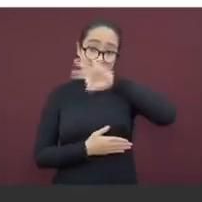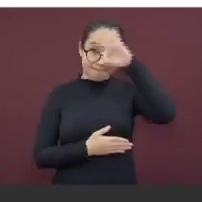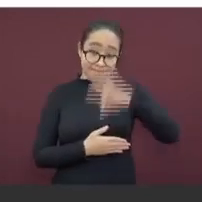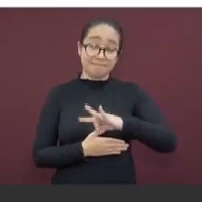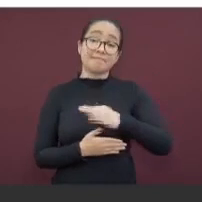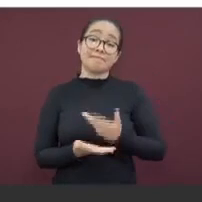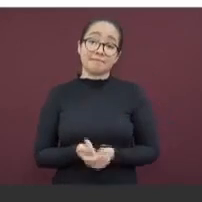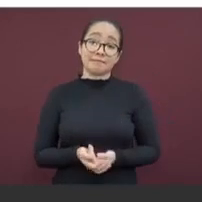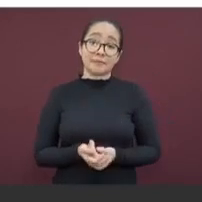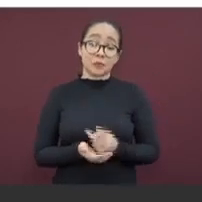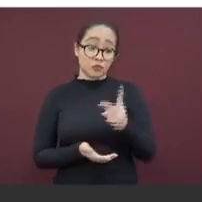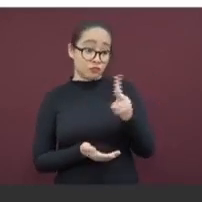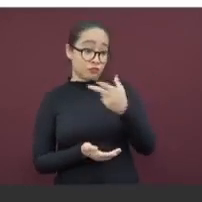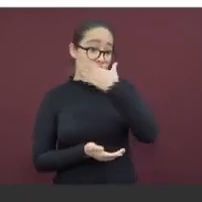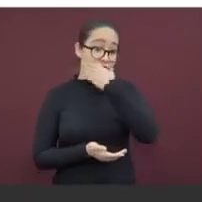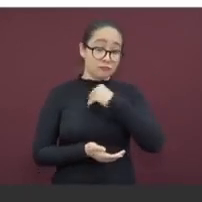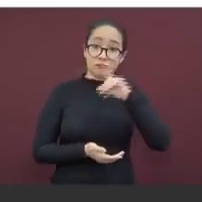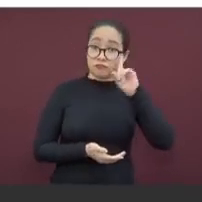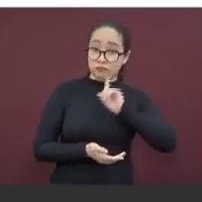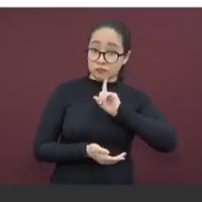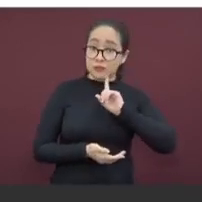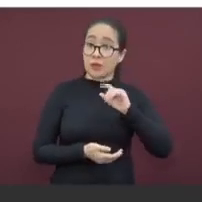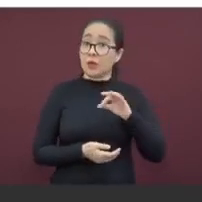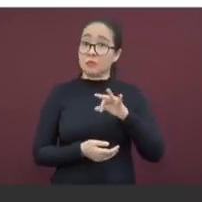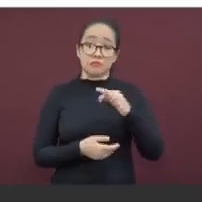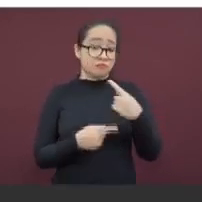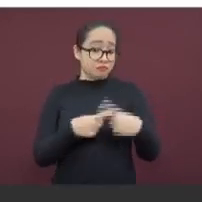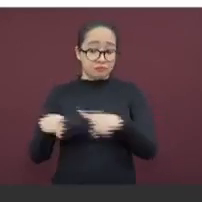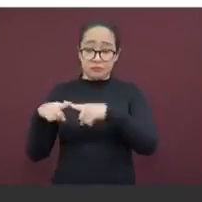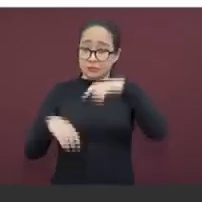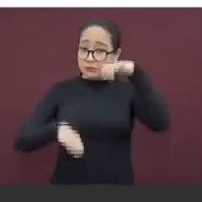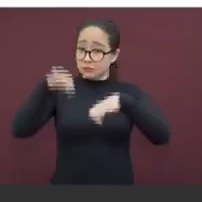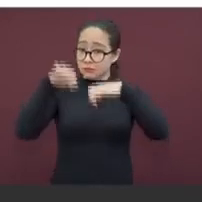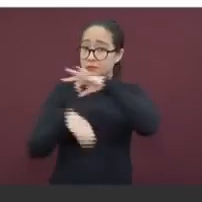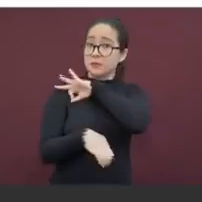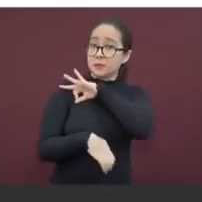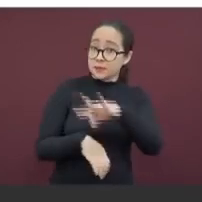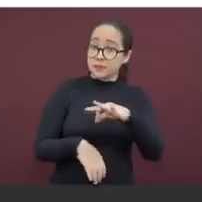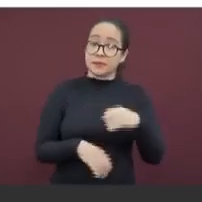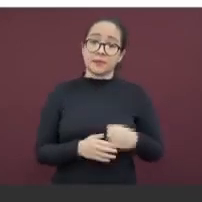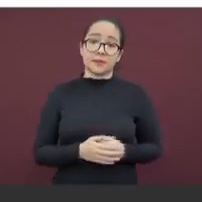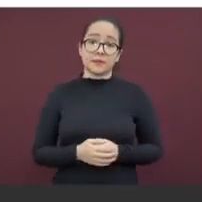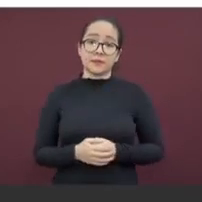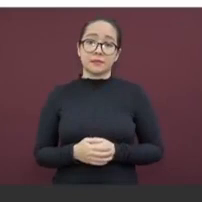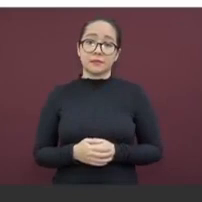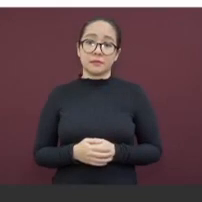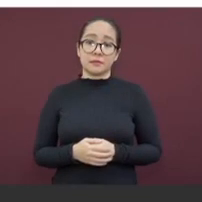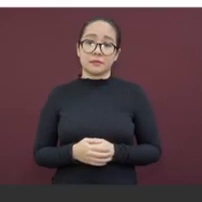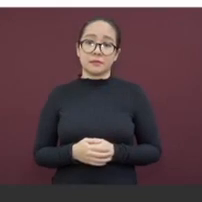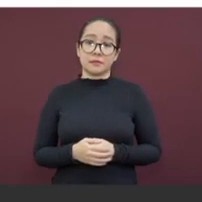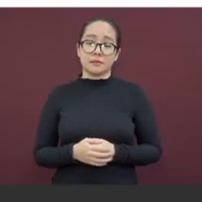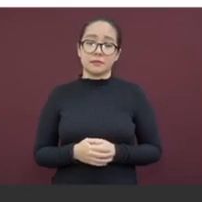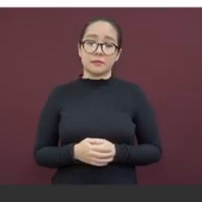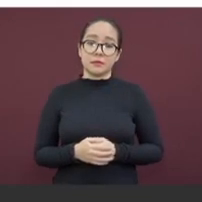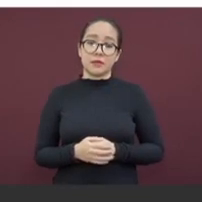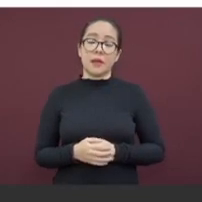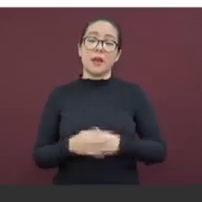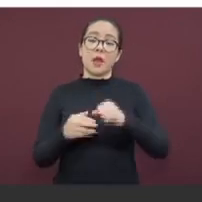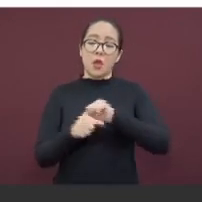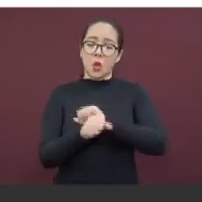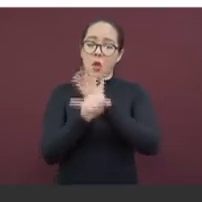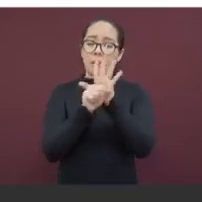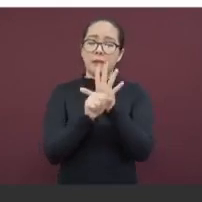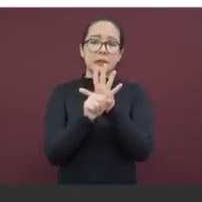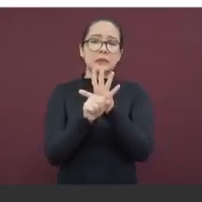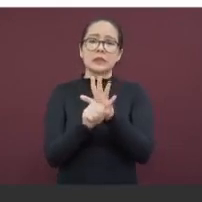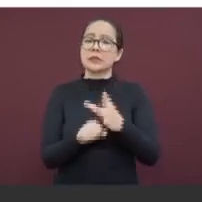y en ambos el padecimiento puede ocurrir en cualquier edad respecto al cuadro clínico de kobe 19